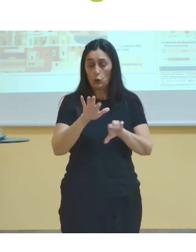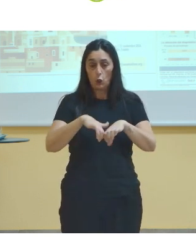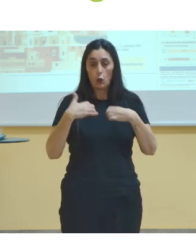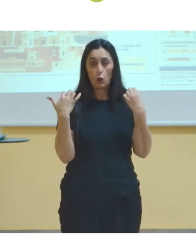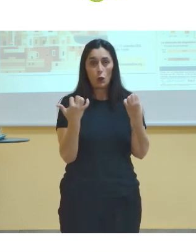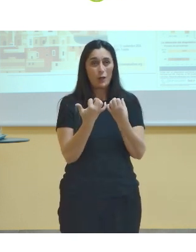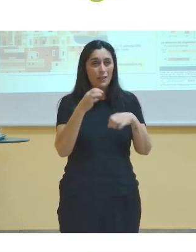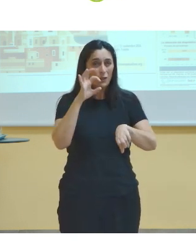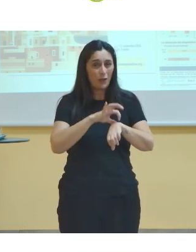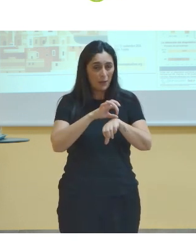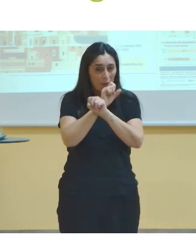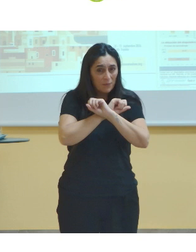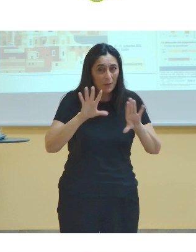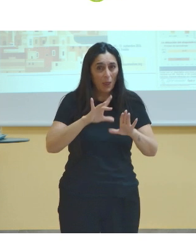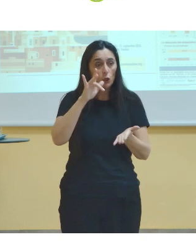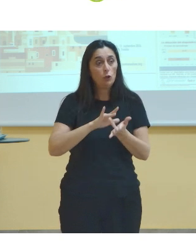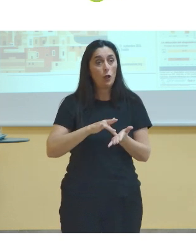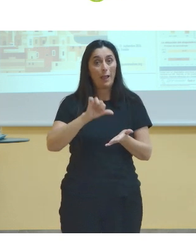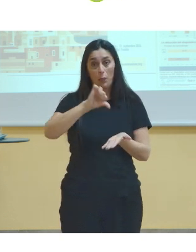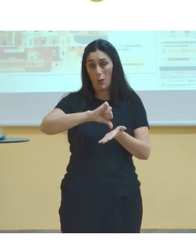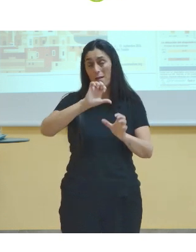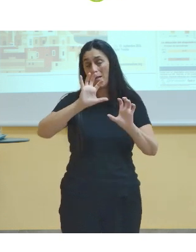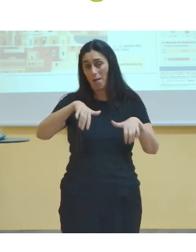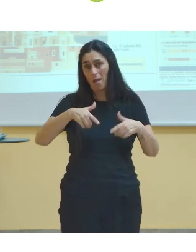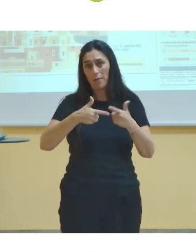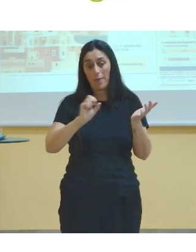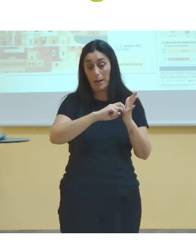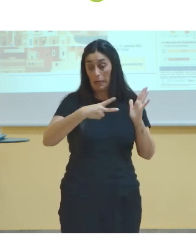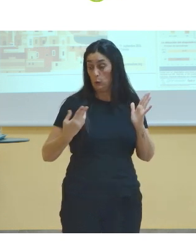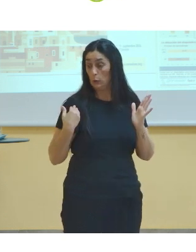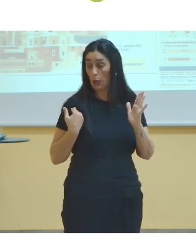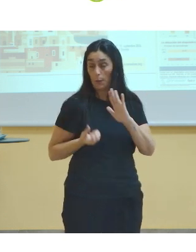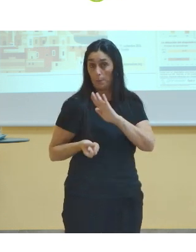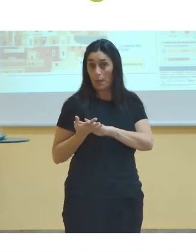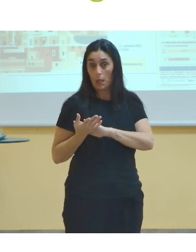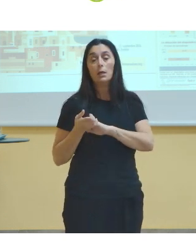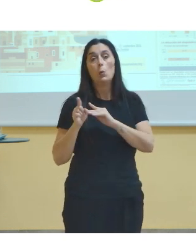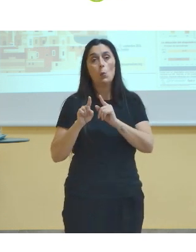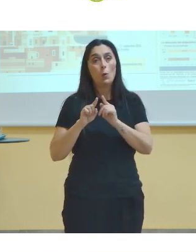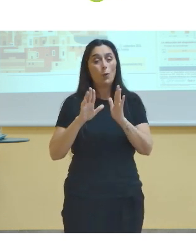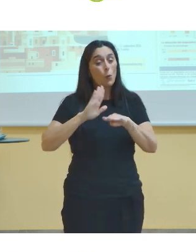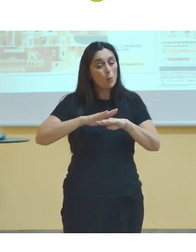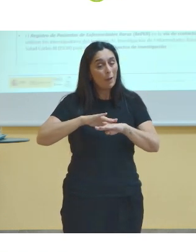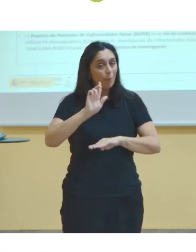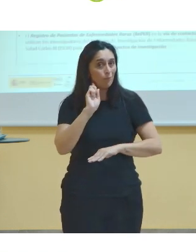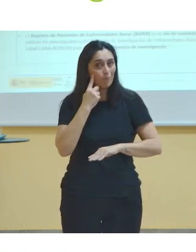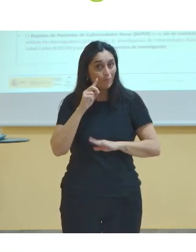Española de Epidemiología, que se celebró en Cádiz, presentamos los últimos resultados que teníamos sobre el retraso diagnóstico.